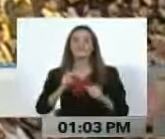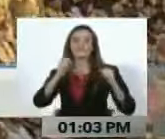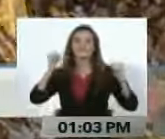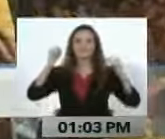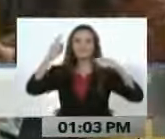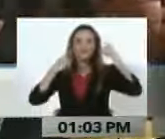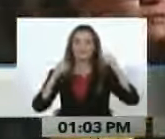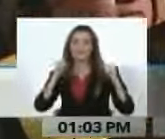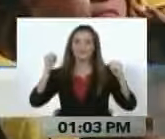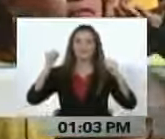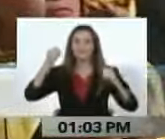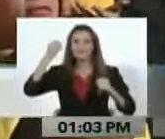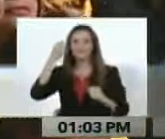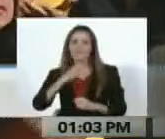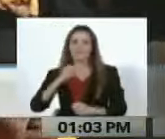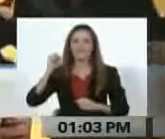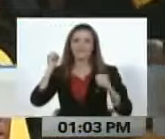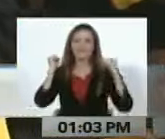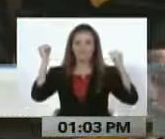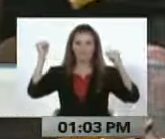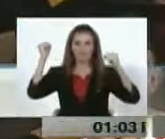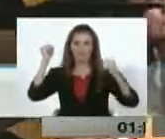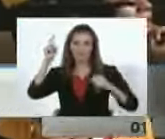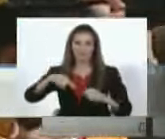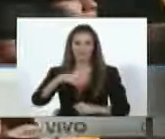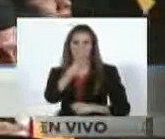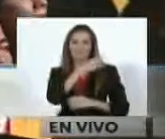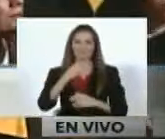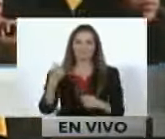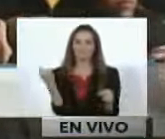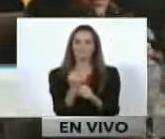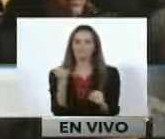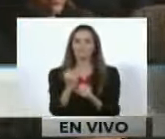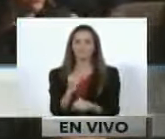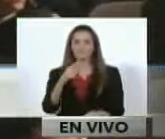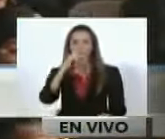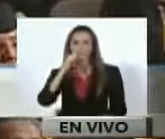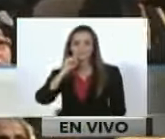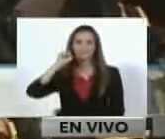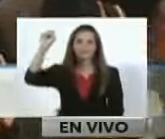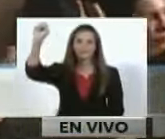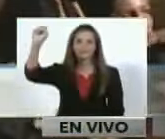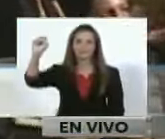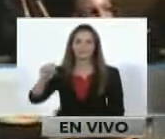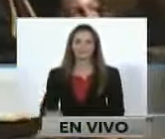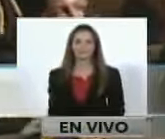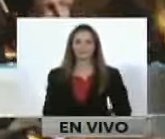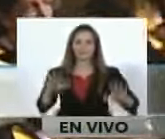y que viva Fidel! ¡Y que viva nuestro comandante obrero Nicolás Maduro Moros!